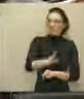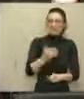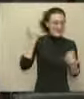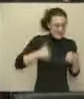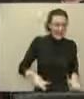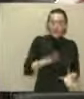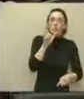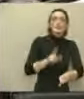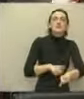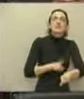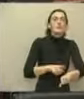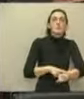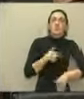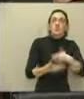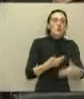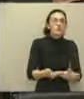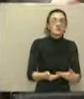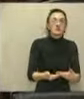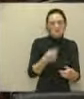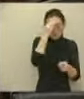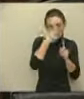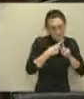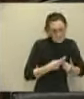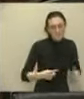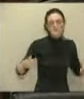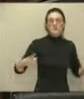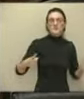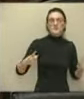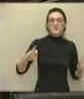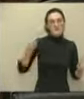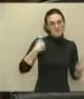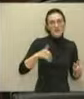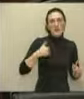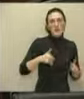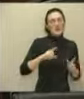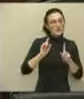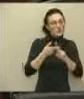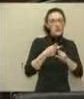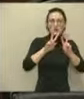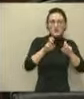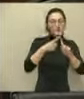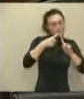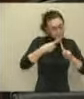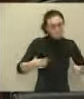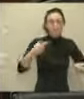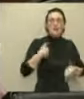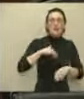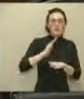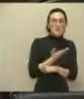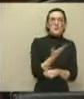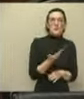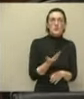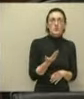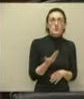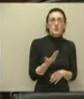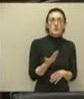porque el tiempo, en fin, yo creo que se ha excedido ya el que había para solucionar esta cuestión. Y ahí, algunas de las cosas